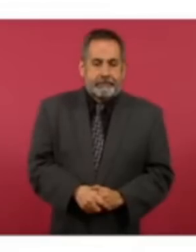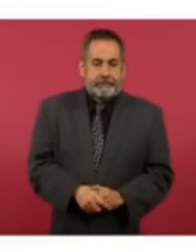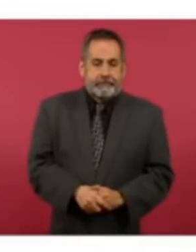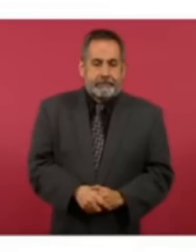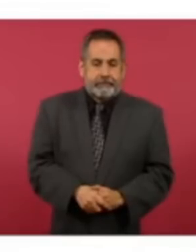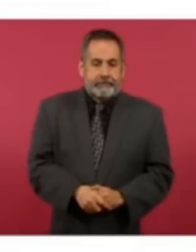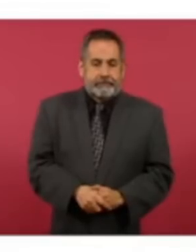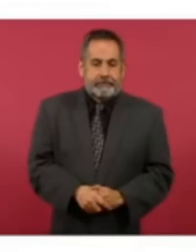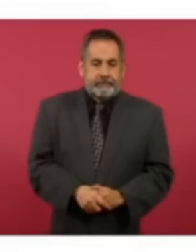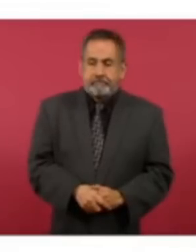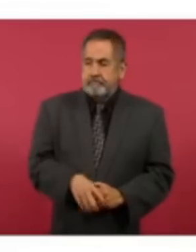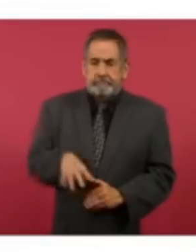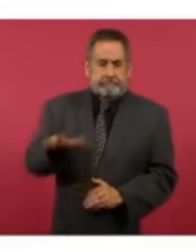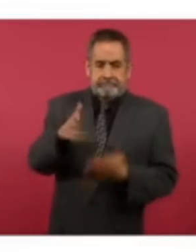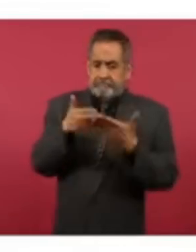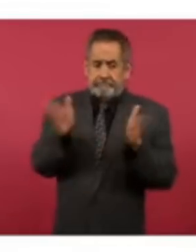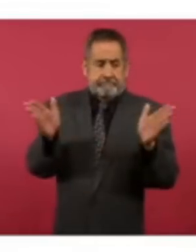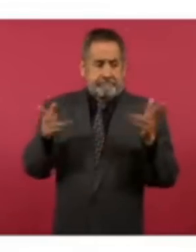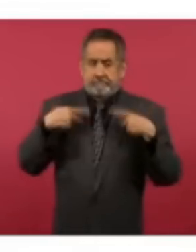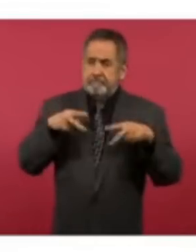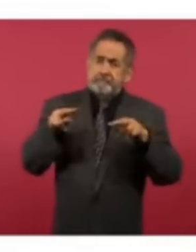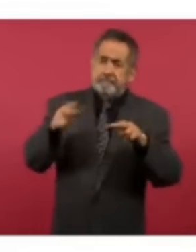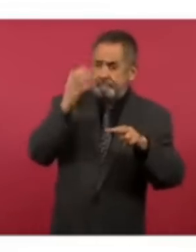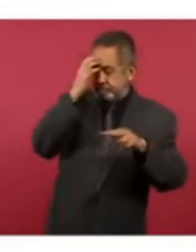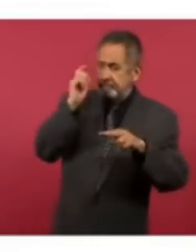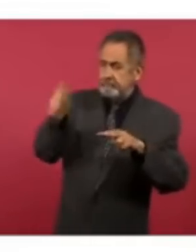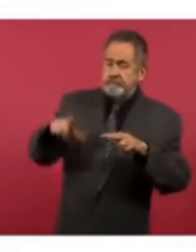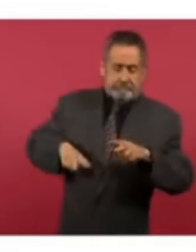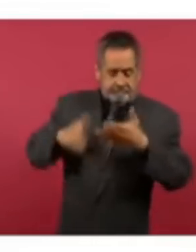la vida pública tiene que ser cada vez más pública.